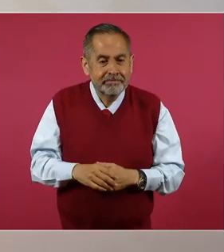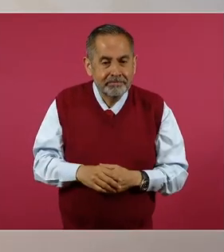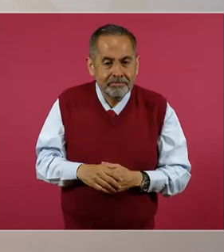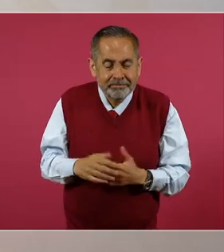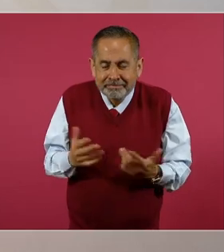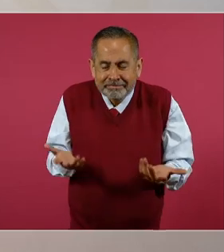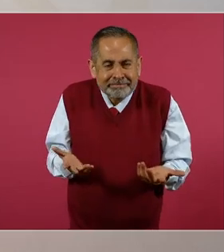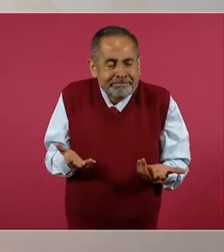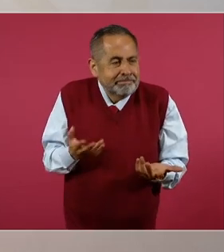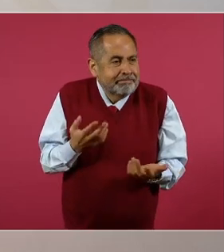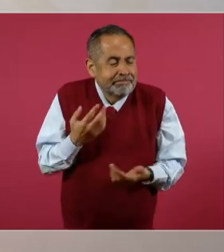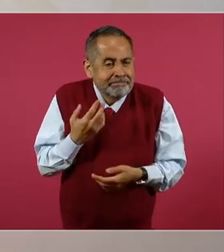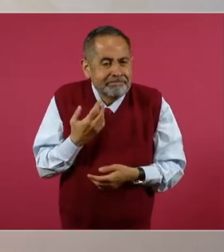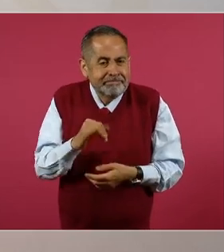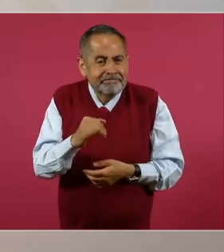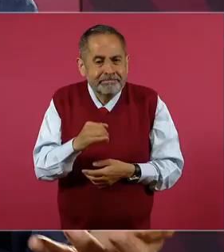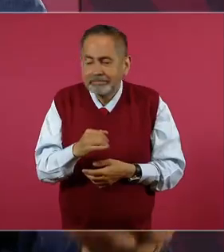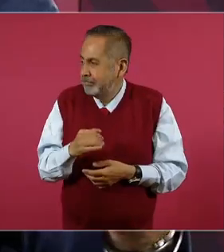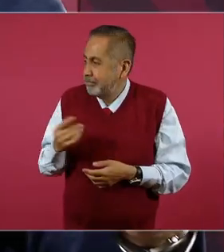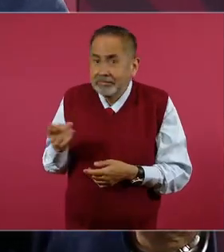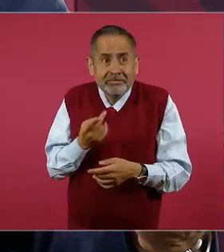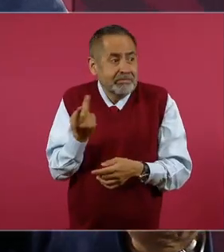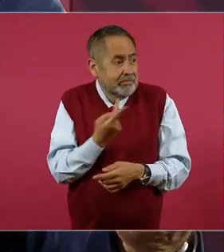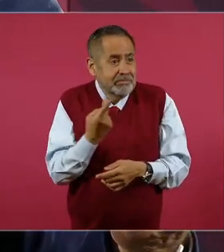venimos de la misa,